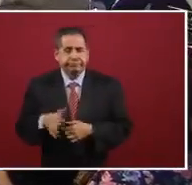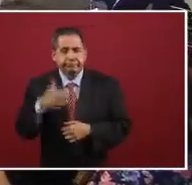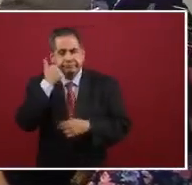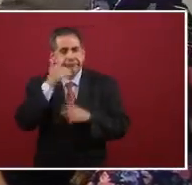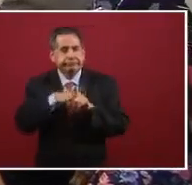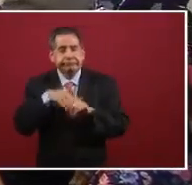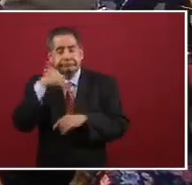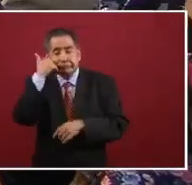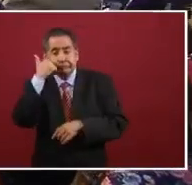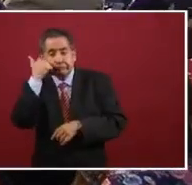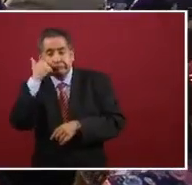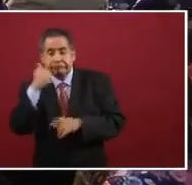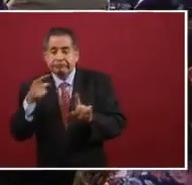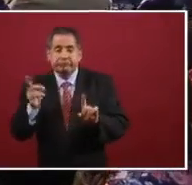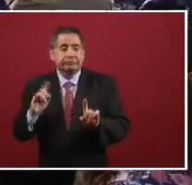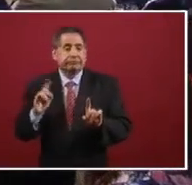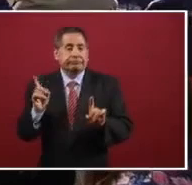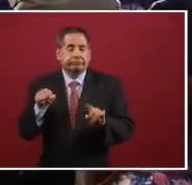lambiscones,